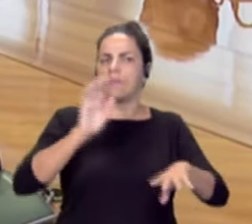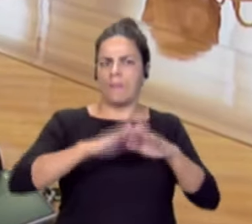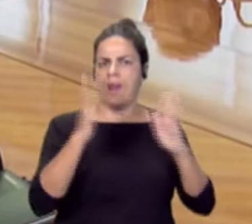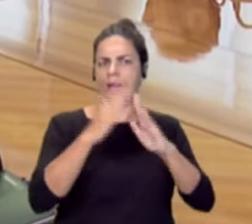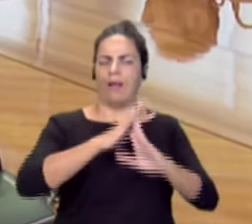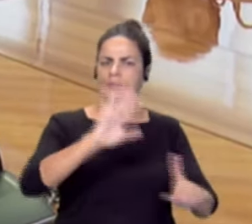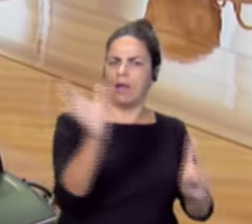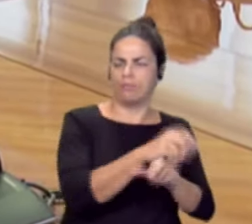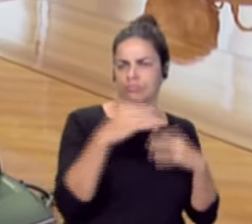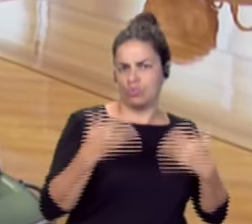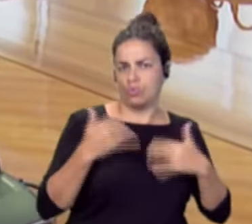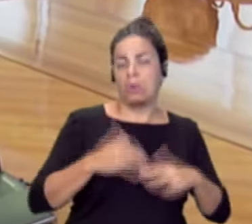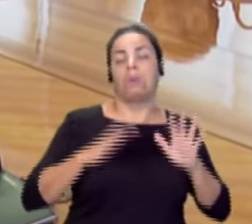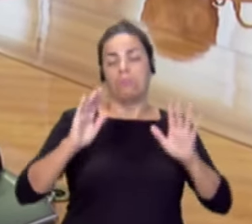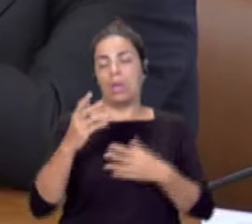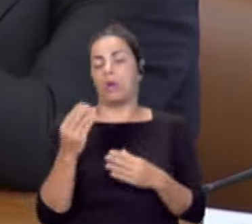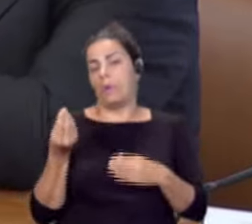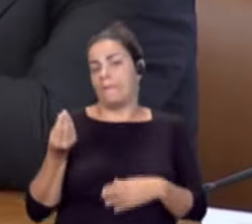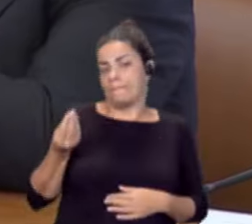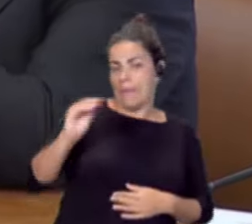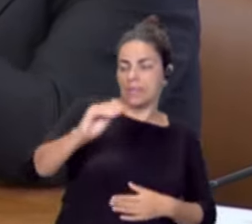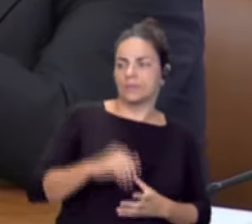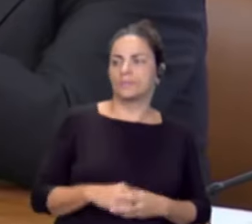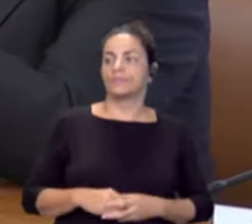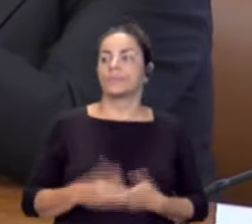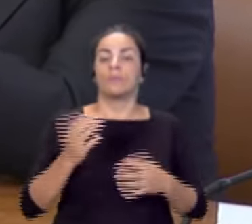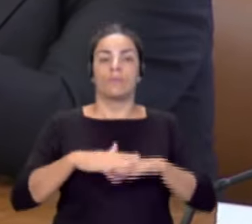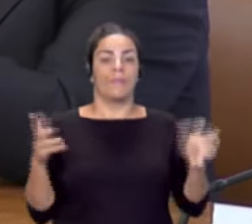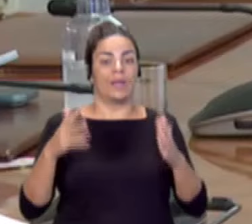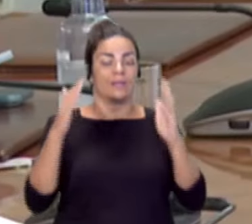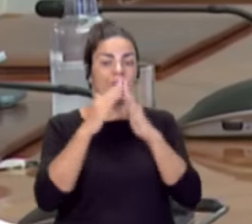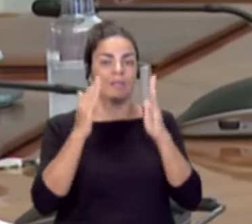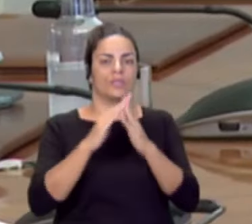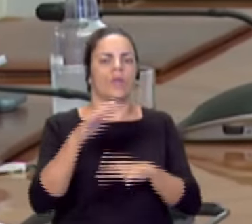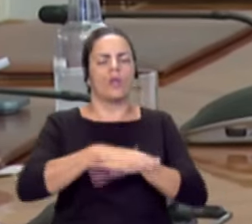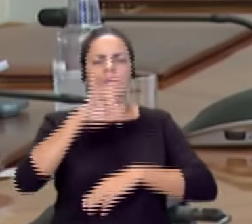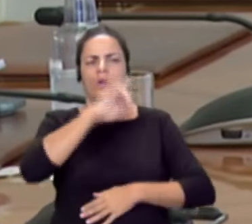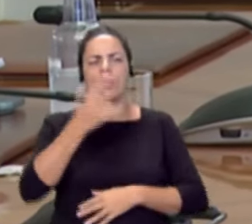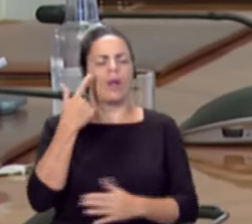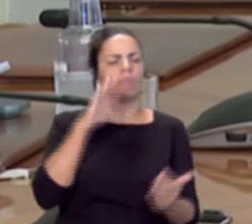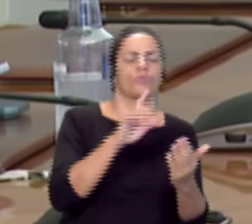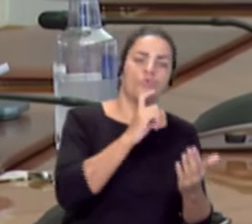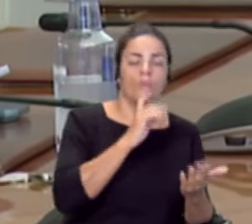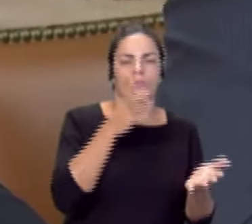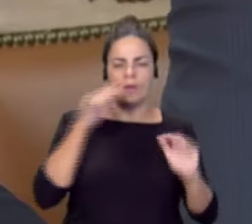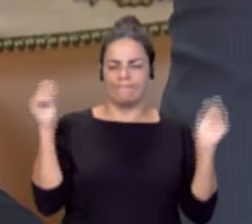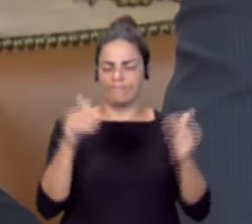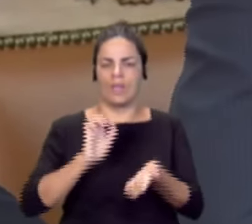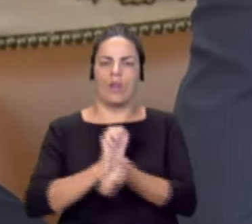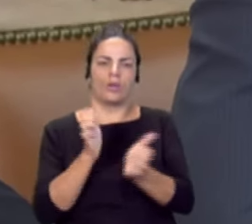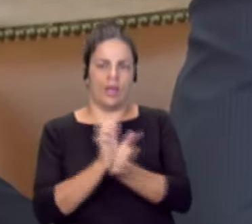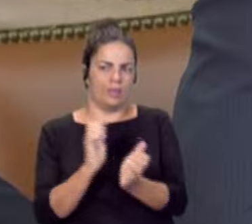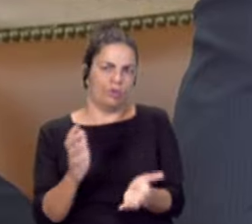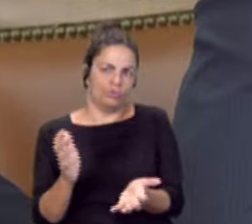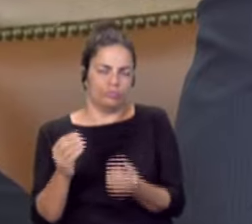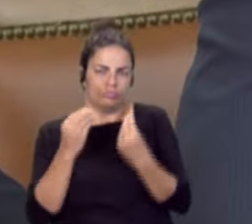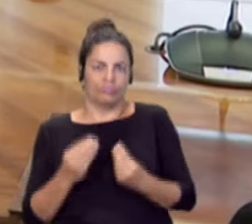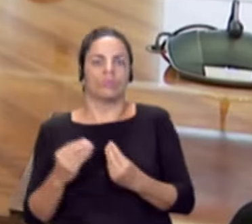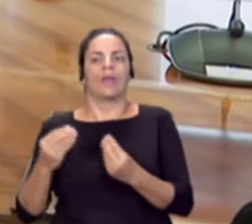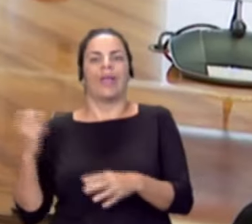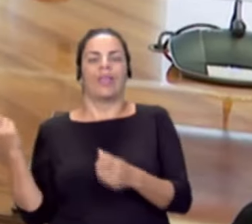Para atajar la emergencia habitacional, el gobierno de Canarias ha puesto el foco en los créditos ventajosos que ofrece el Instituto del